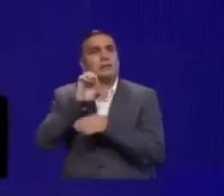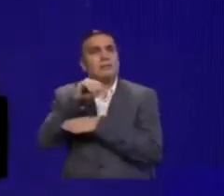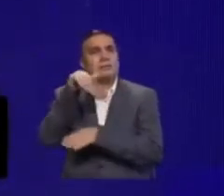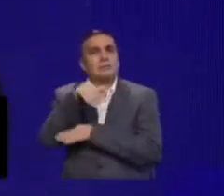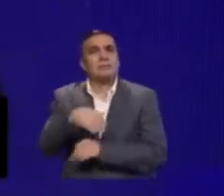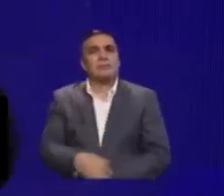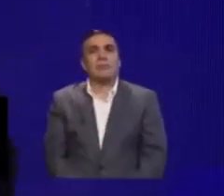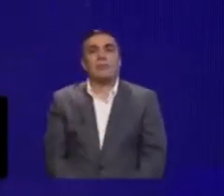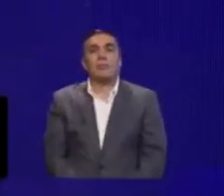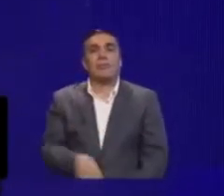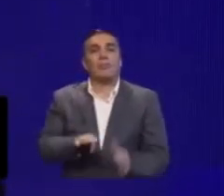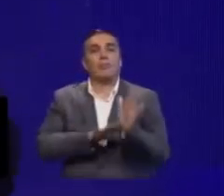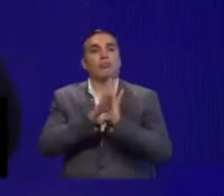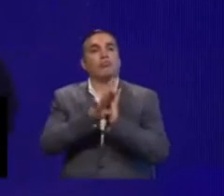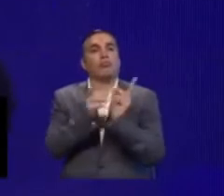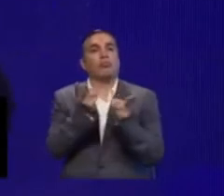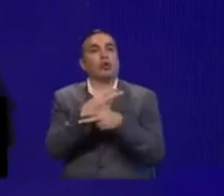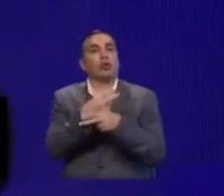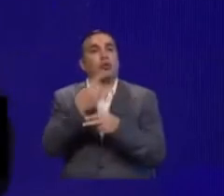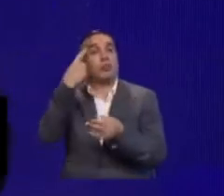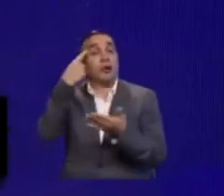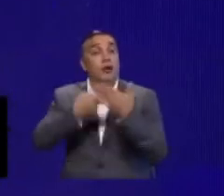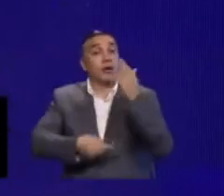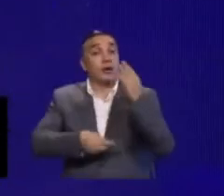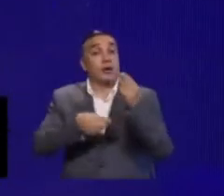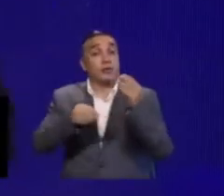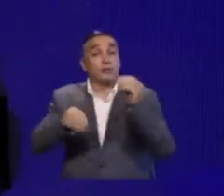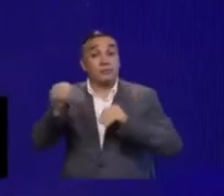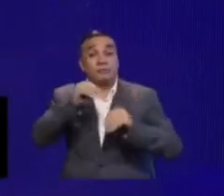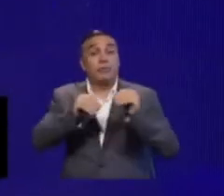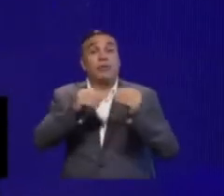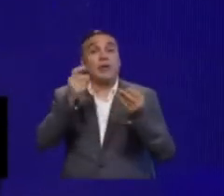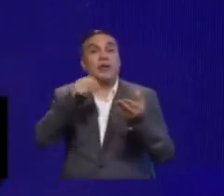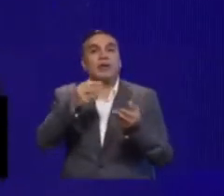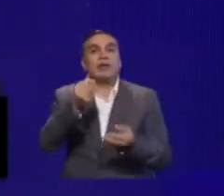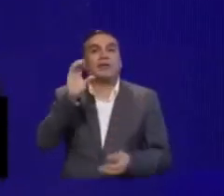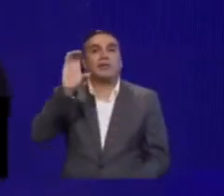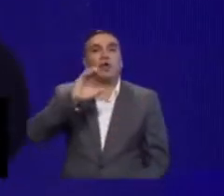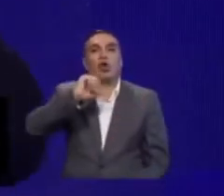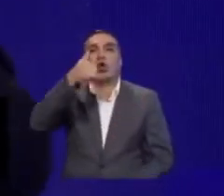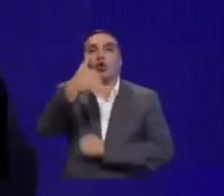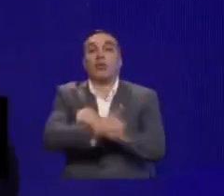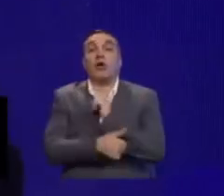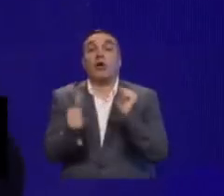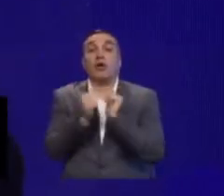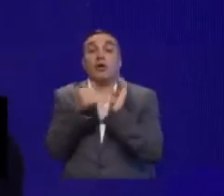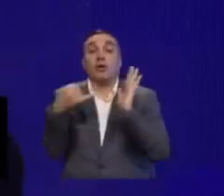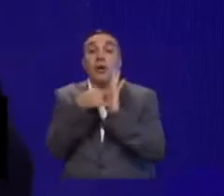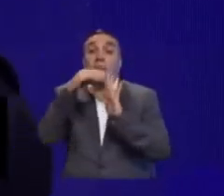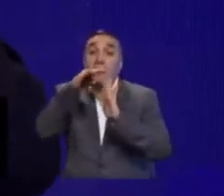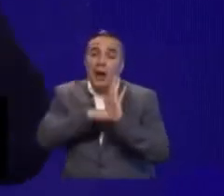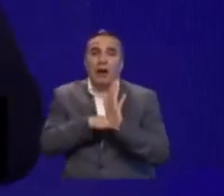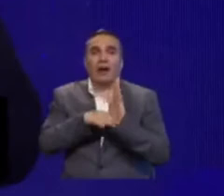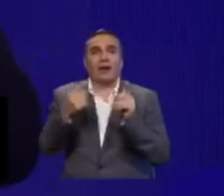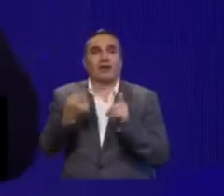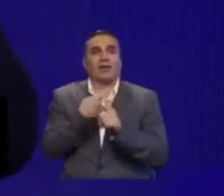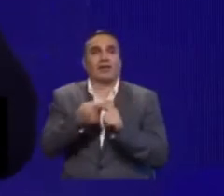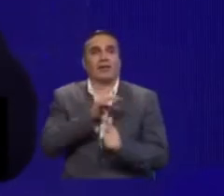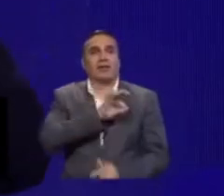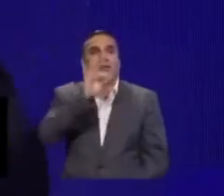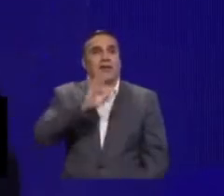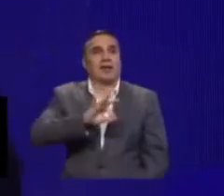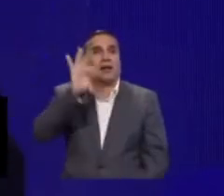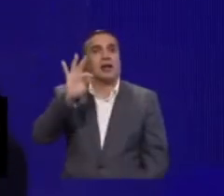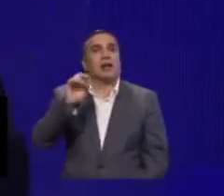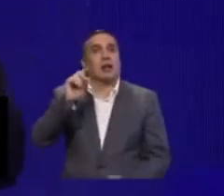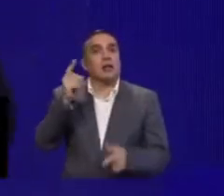de reactivación productiva y para construir ese fondo hay que traer inversión. Con tasas de interés baja, de lo contrario, no vamos a poder reactivar